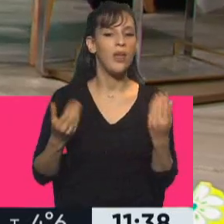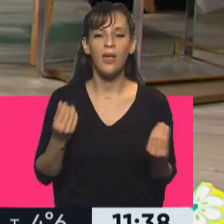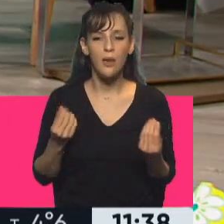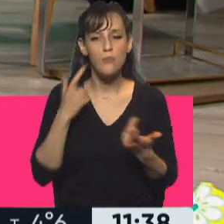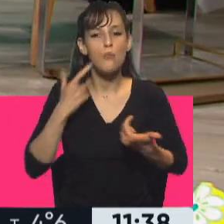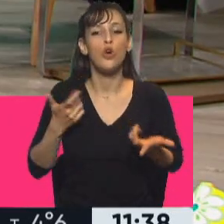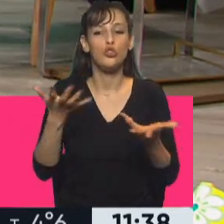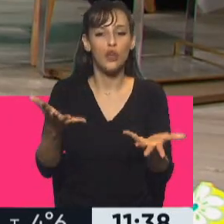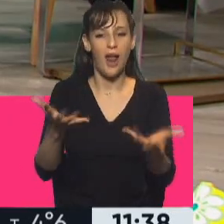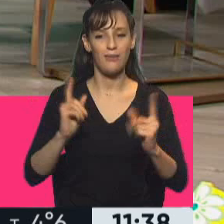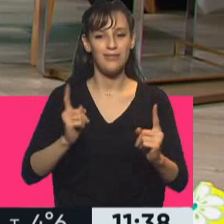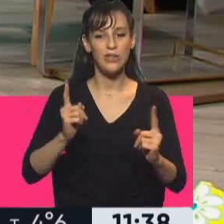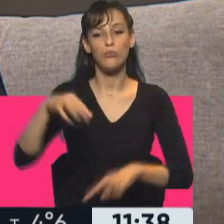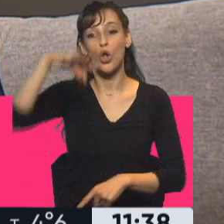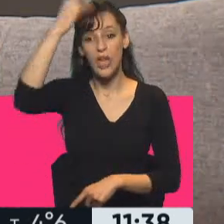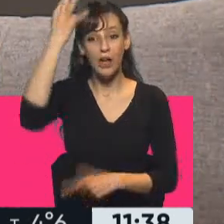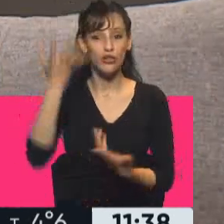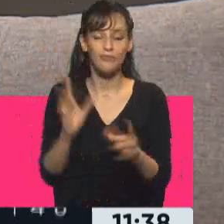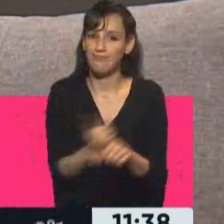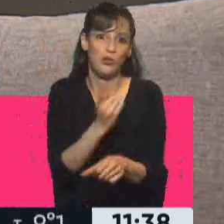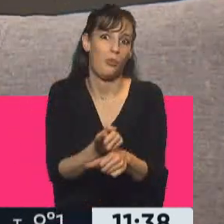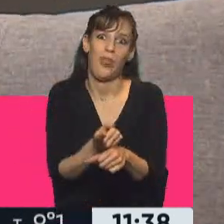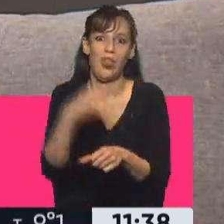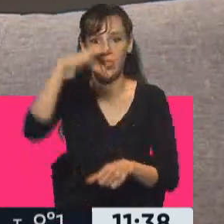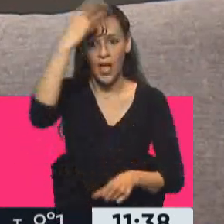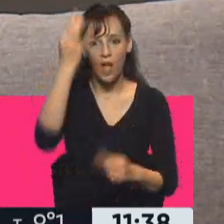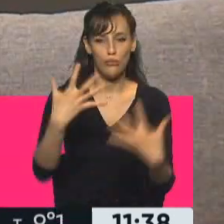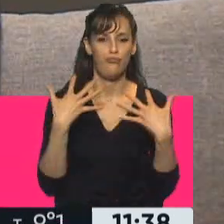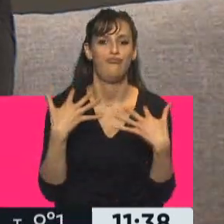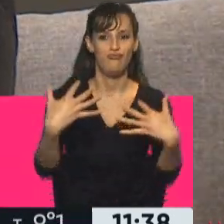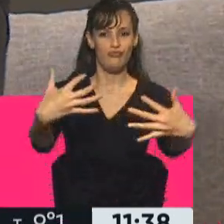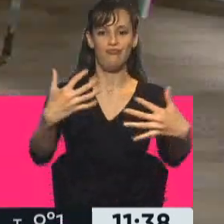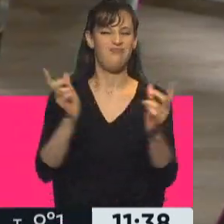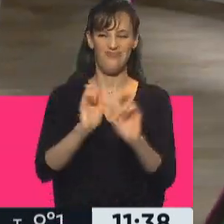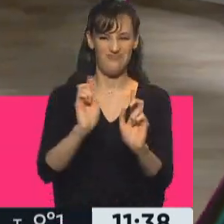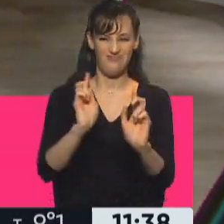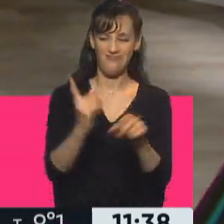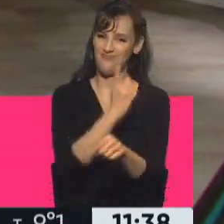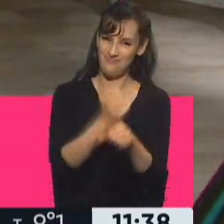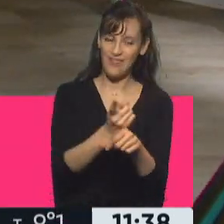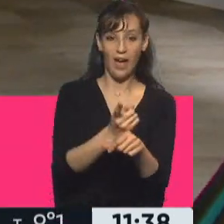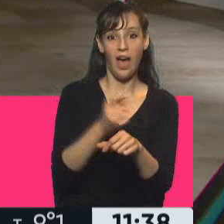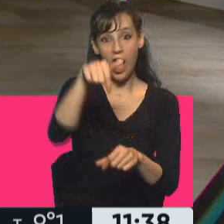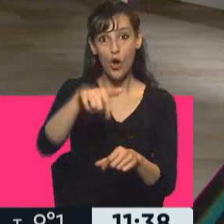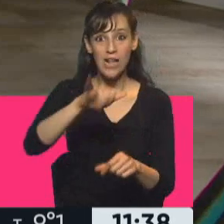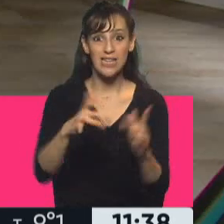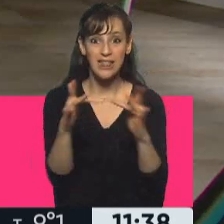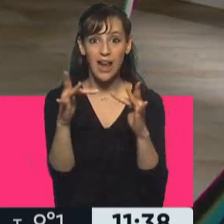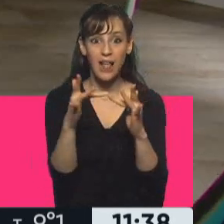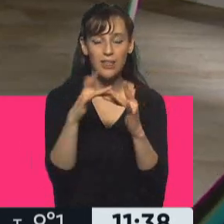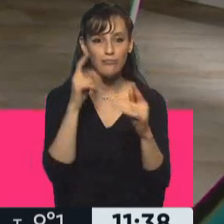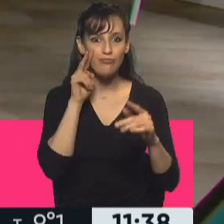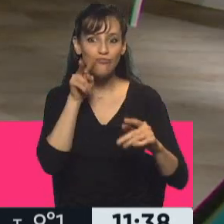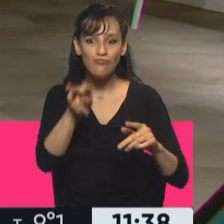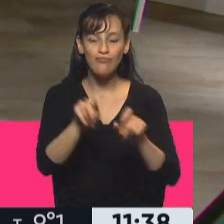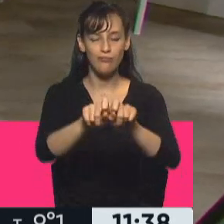viste, que en el teatro tal vez no las podés hacer. Claro. Que la gente lo sienta y lo ve en la cámara en vivo. Eso te iba a decir, de manera, tiene un punto, vamos a ver el lado